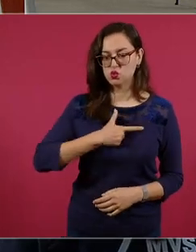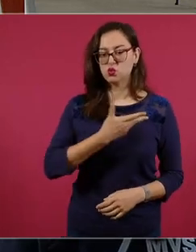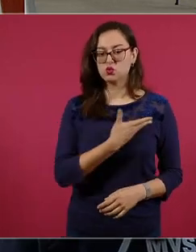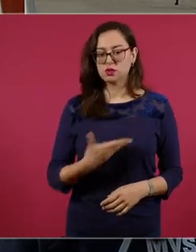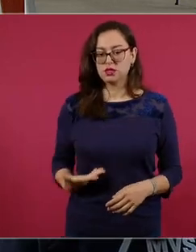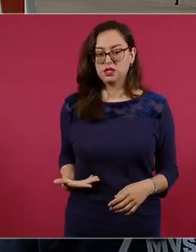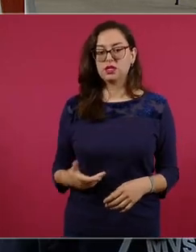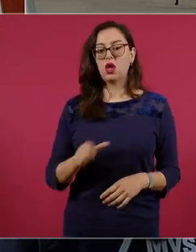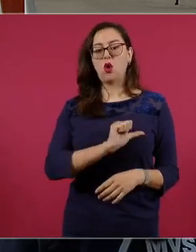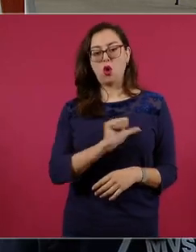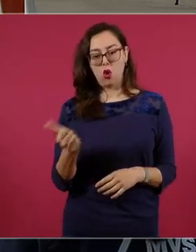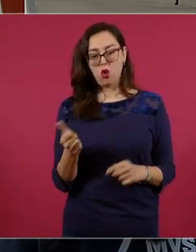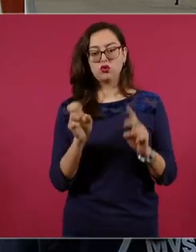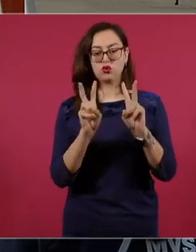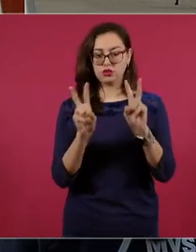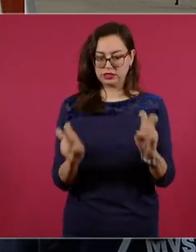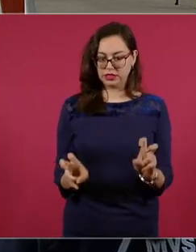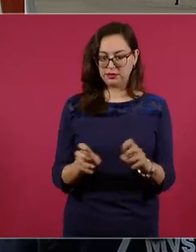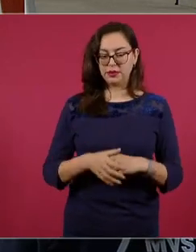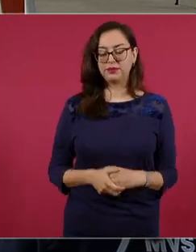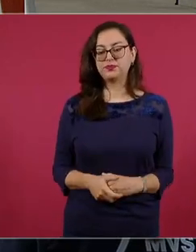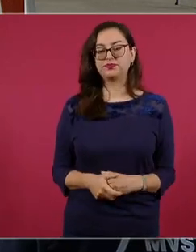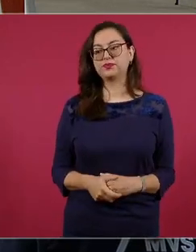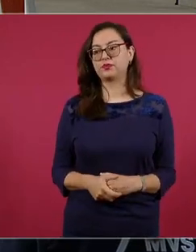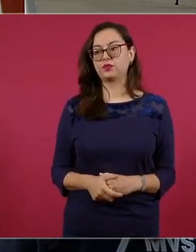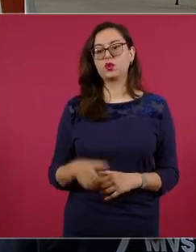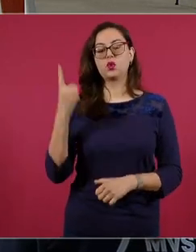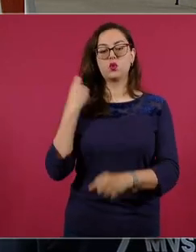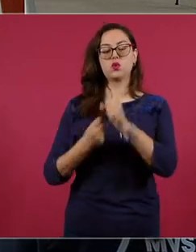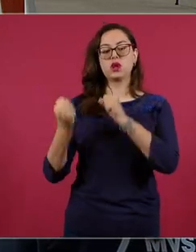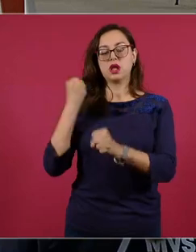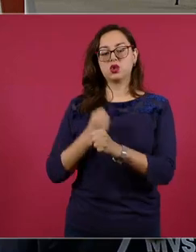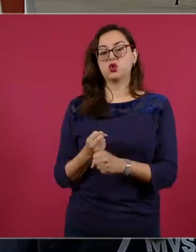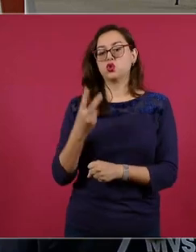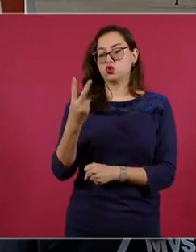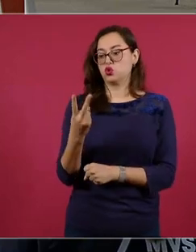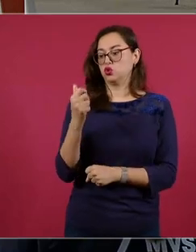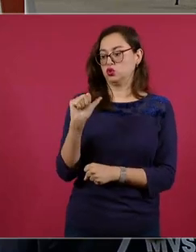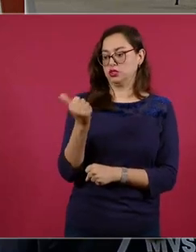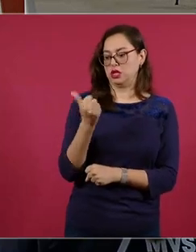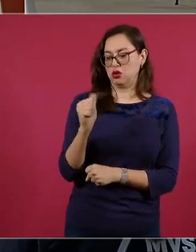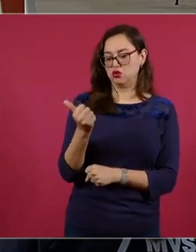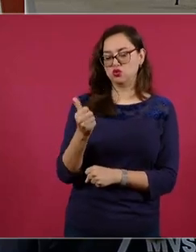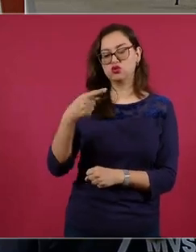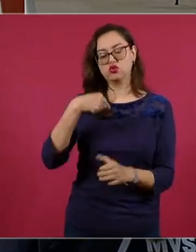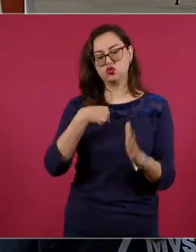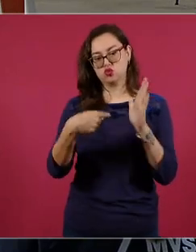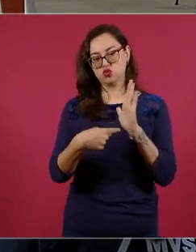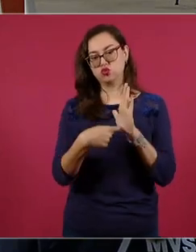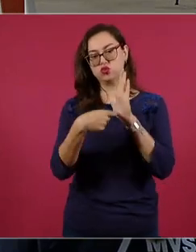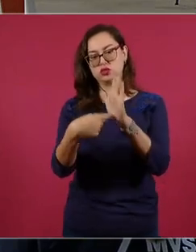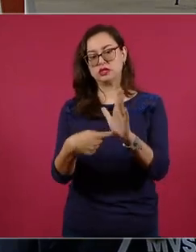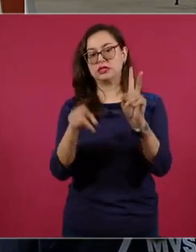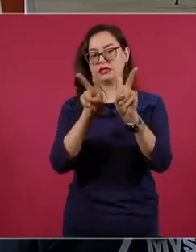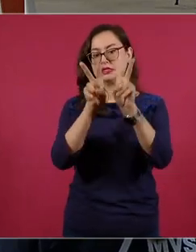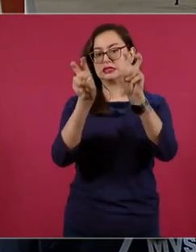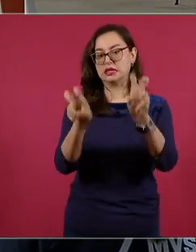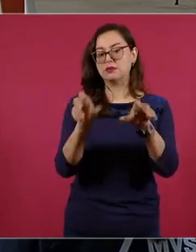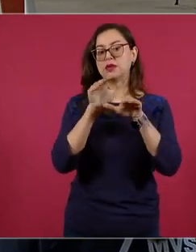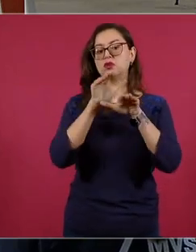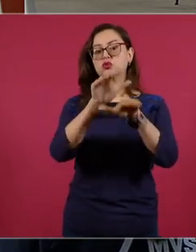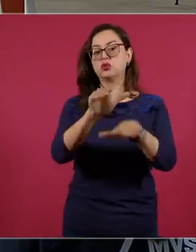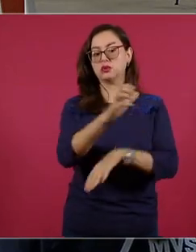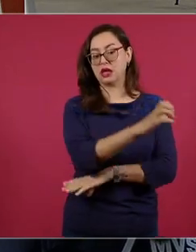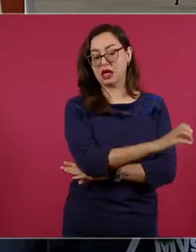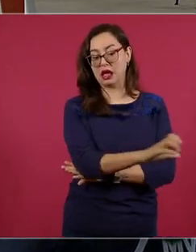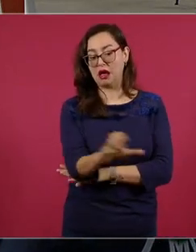tema, presidente, el año pasado, el 2 de agosto, expuse sobre una situación de despojo de tierras ejidales, y